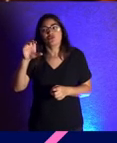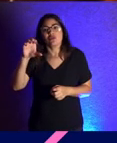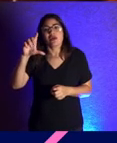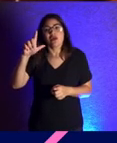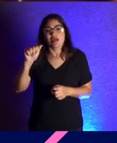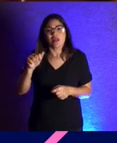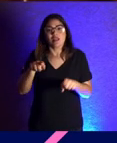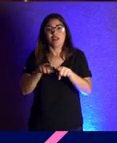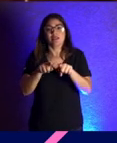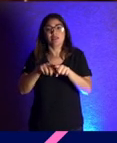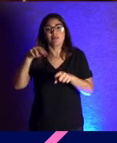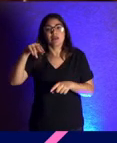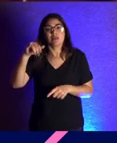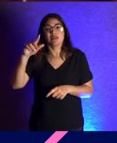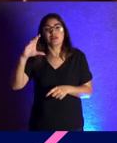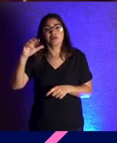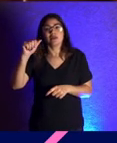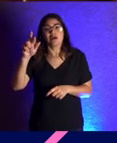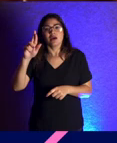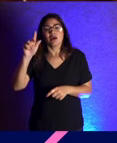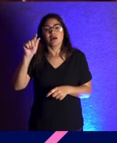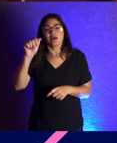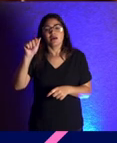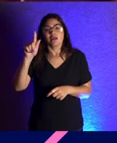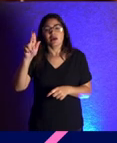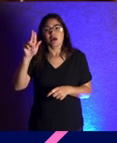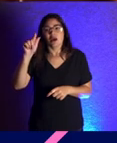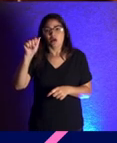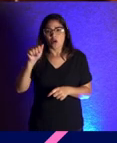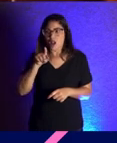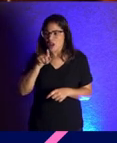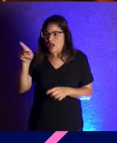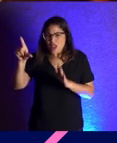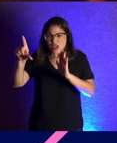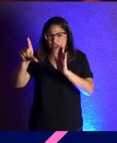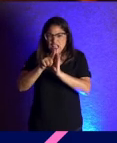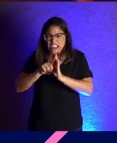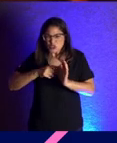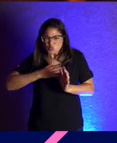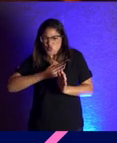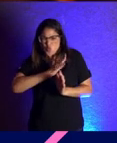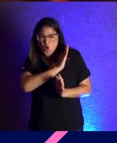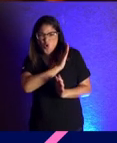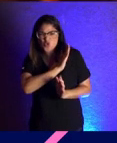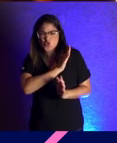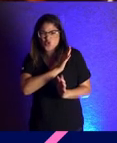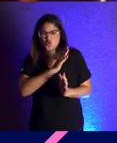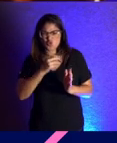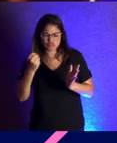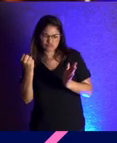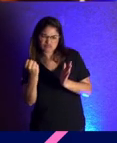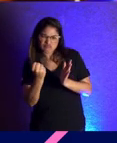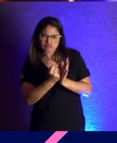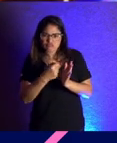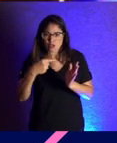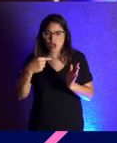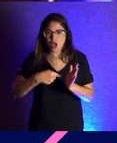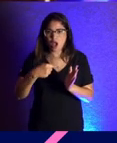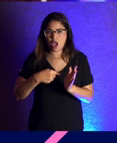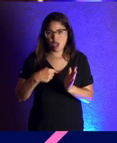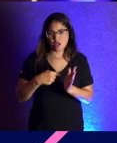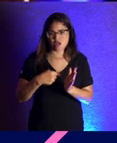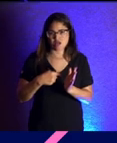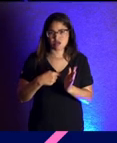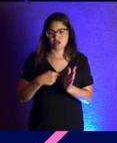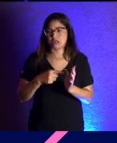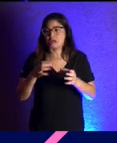este caso. Y esa ley solo se aplica para los opositores, o para los candidatos independientes, o para los